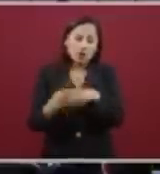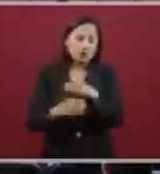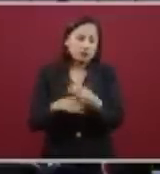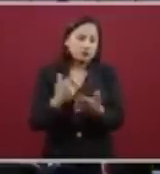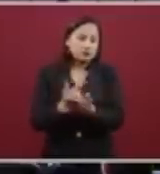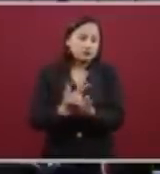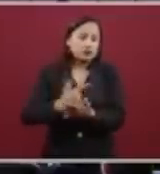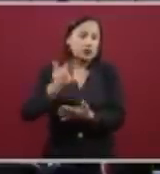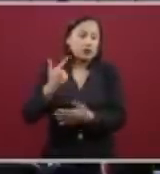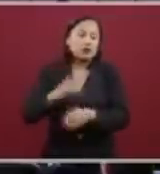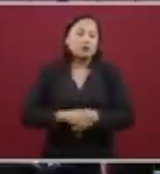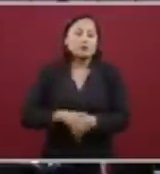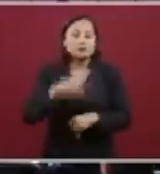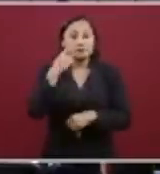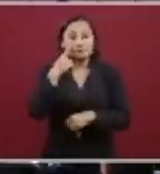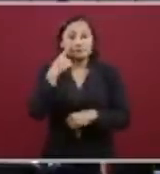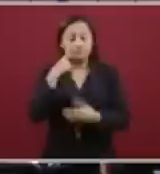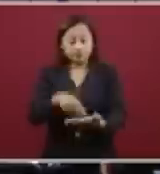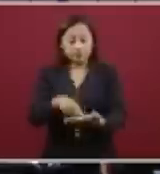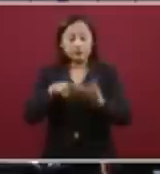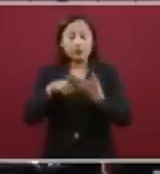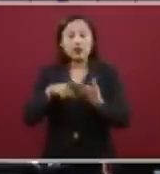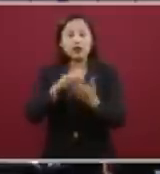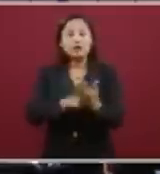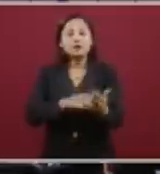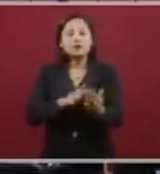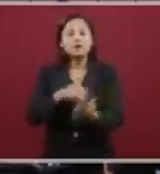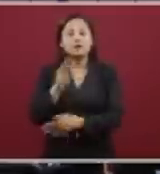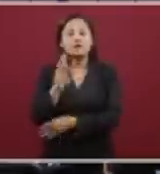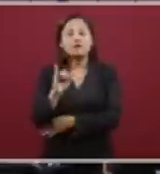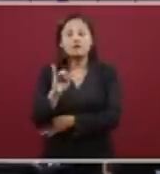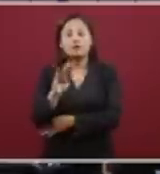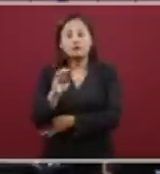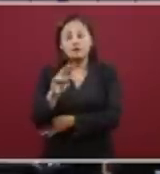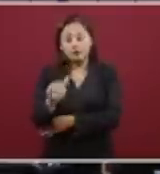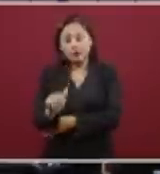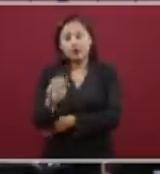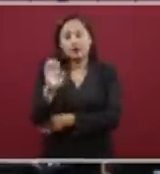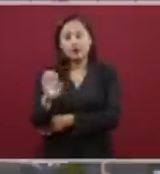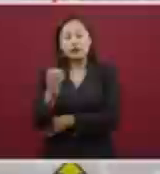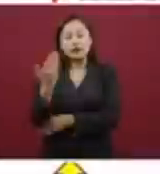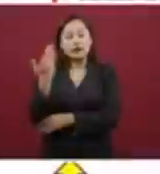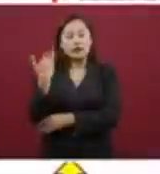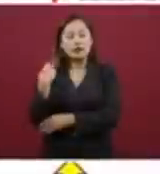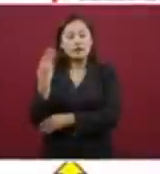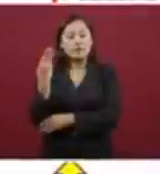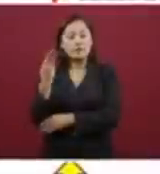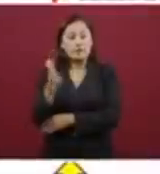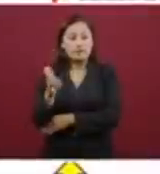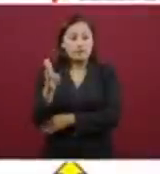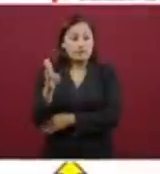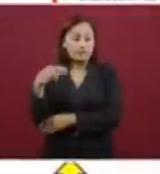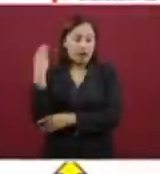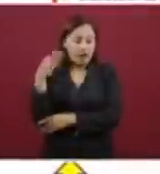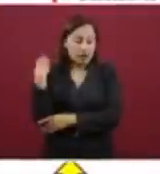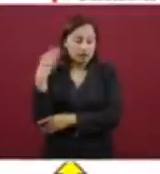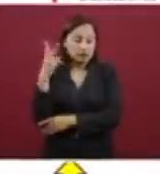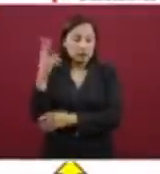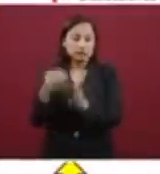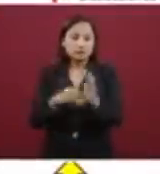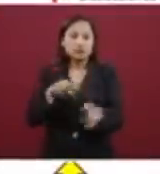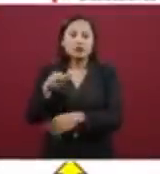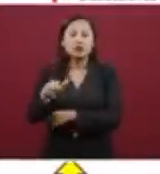en los documentos de la fibra suscrita en marzo de 2018 las enormes ventajas para los